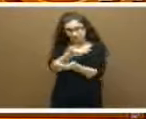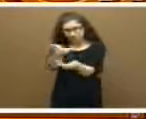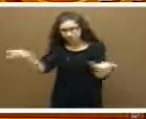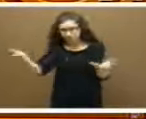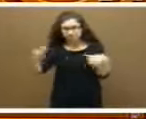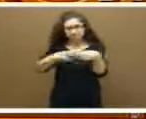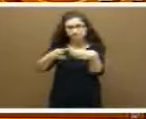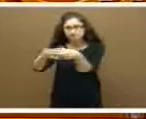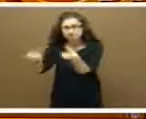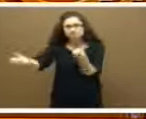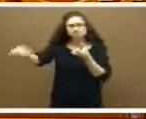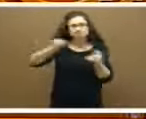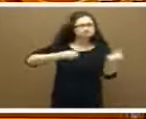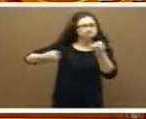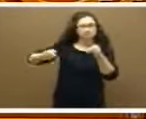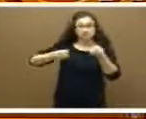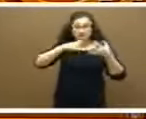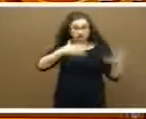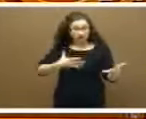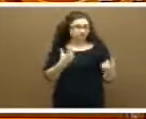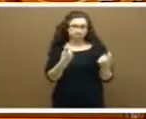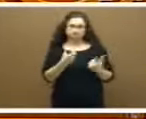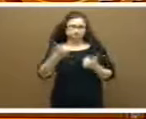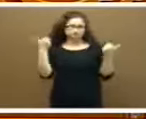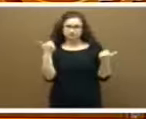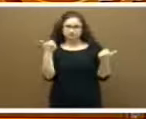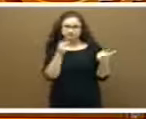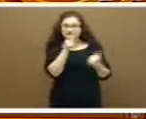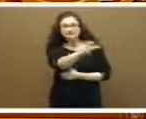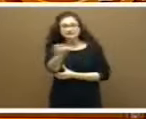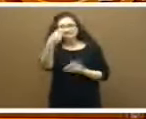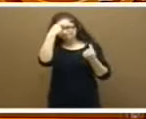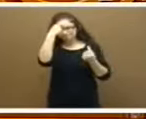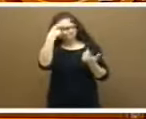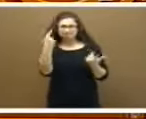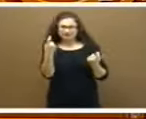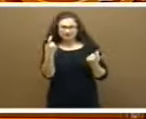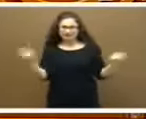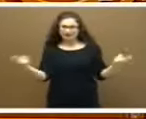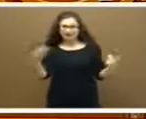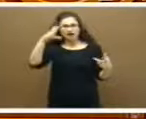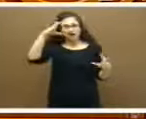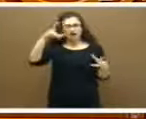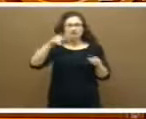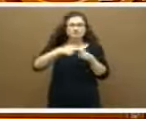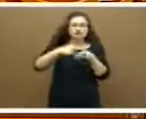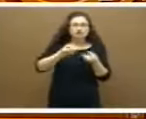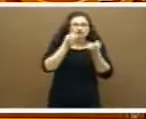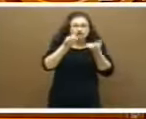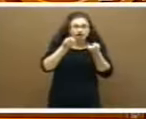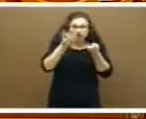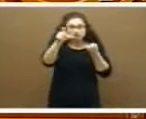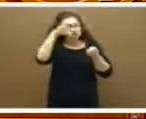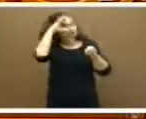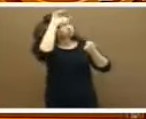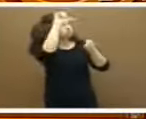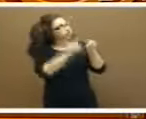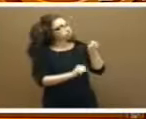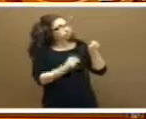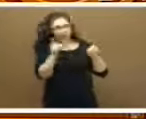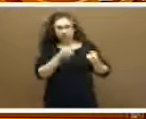distintos colectivos, y ahora más que nunca. La gente necesita sentirse escuchada en unos momentos complicados. Y claro, y si tienen